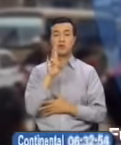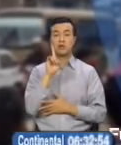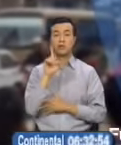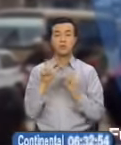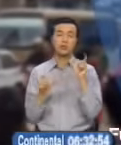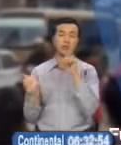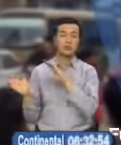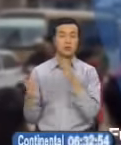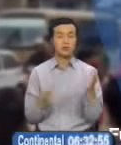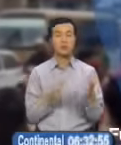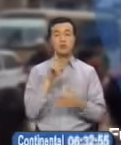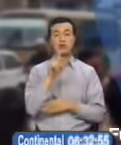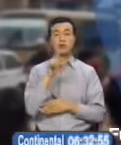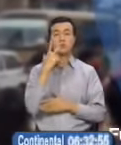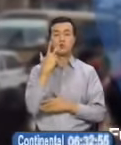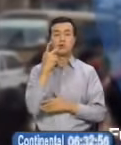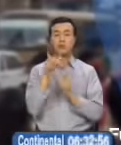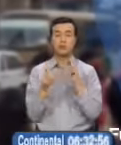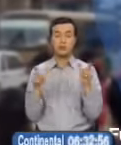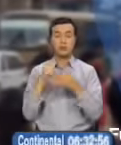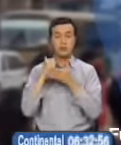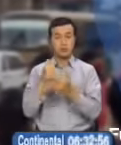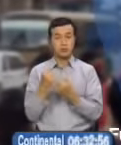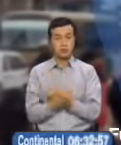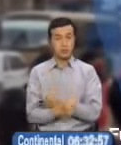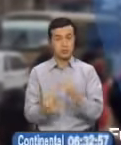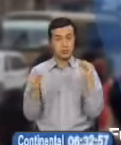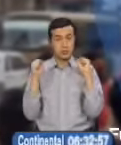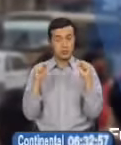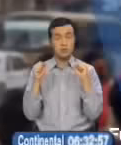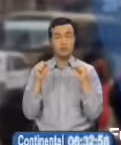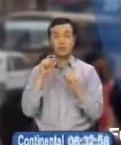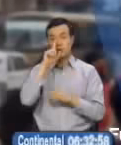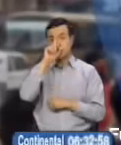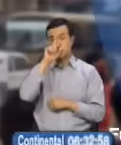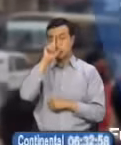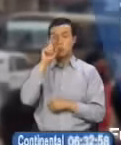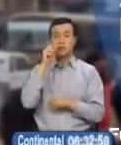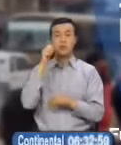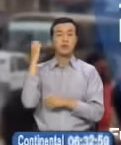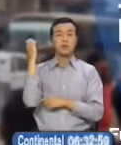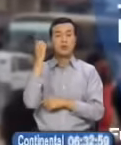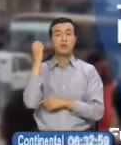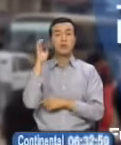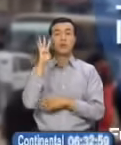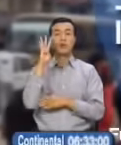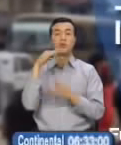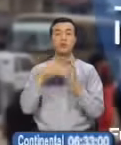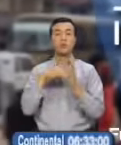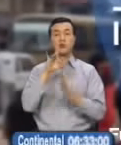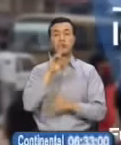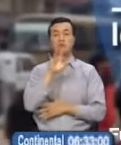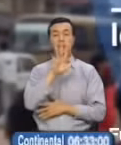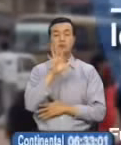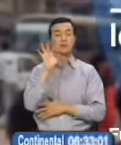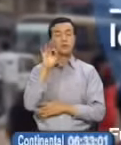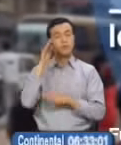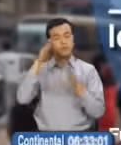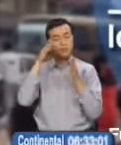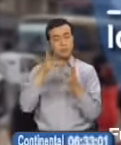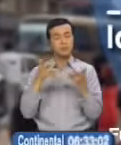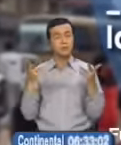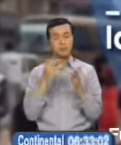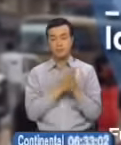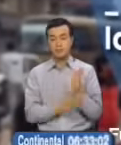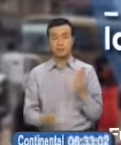personas fallecieron, 113 fueron rescatadas con vida y el personal de emergencias realizó 4.859 atenciones en